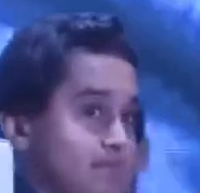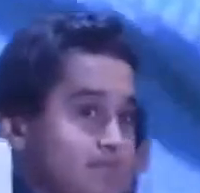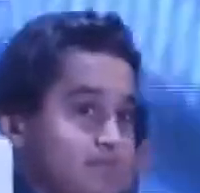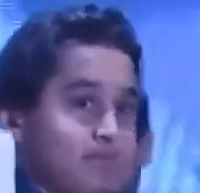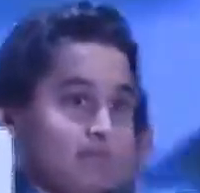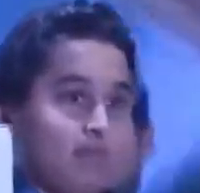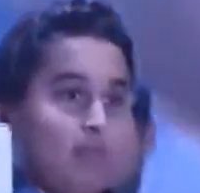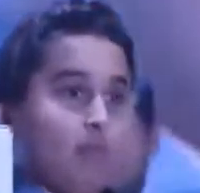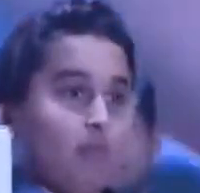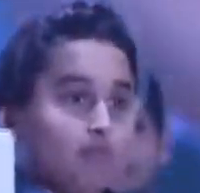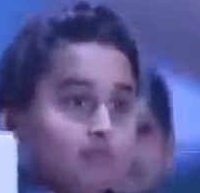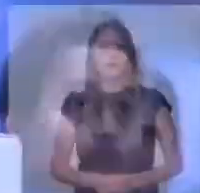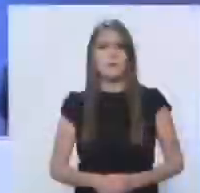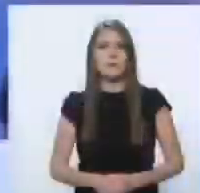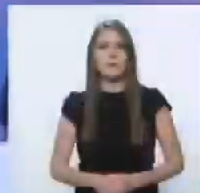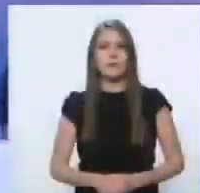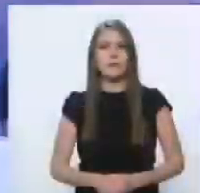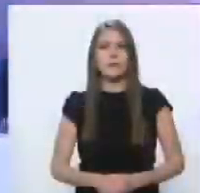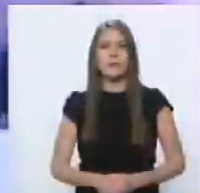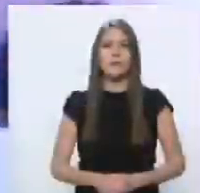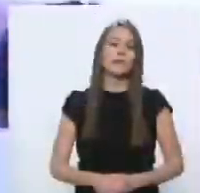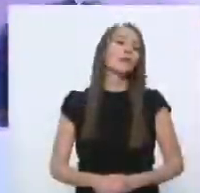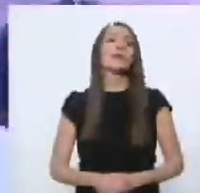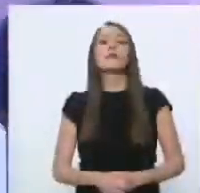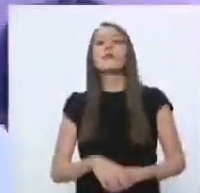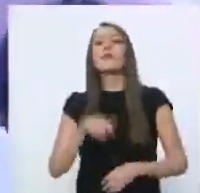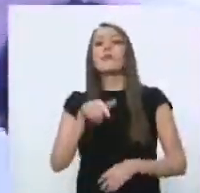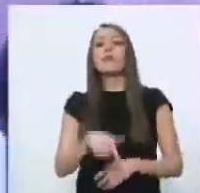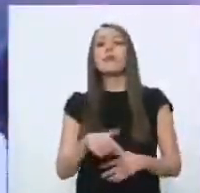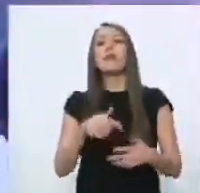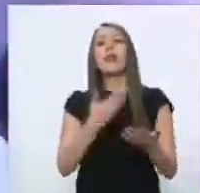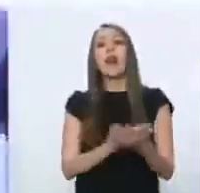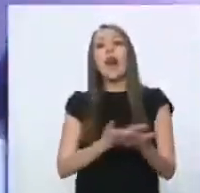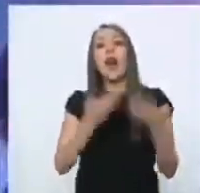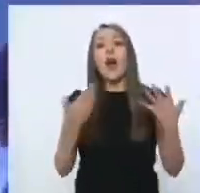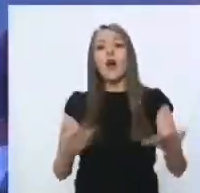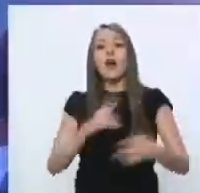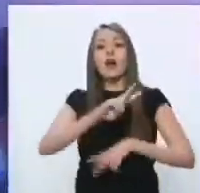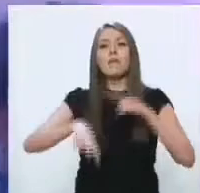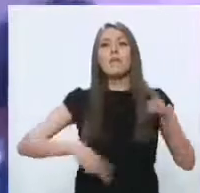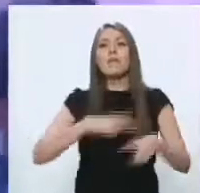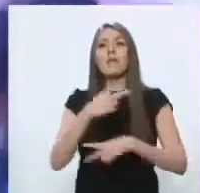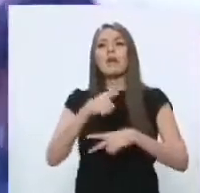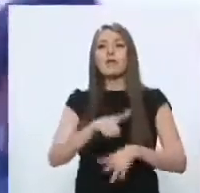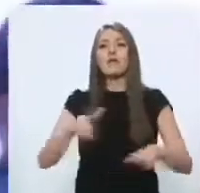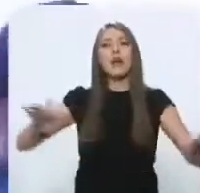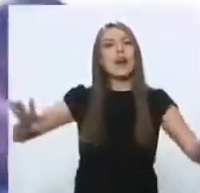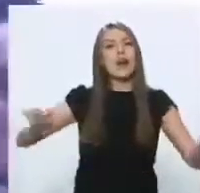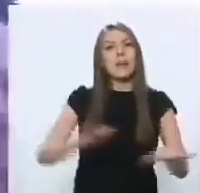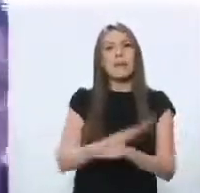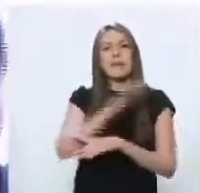Triunfamos y ahora vamos a transformar a México.